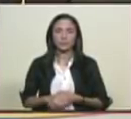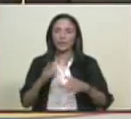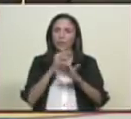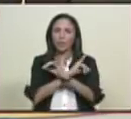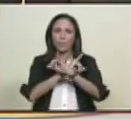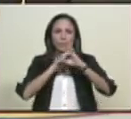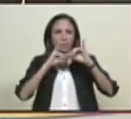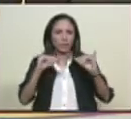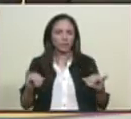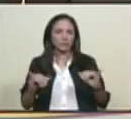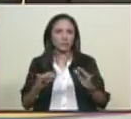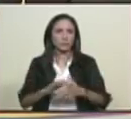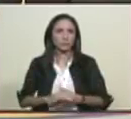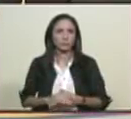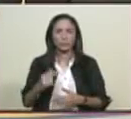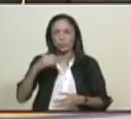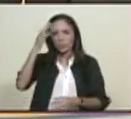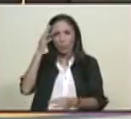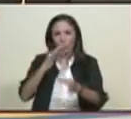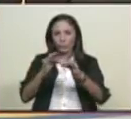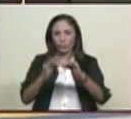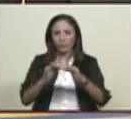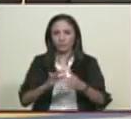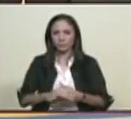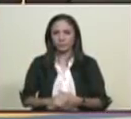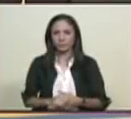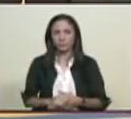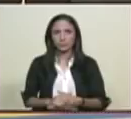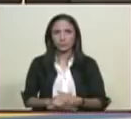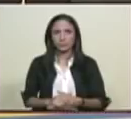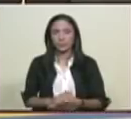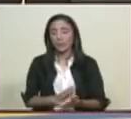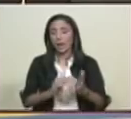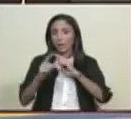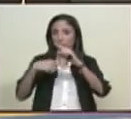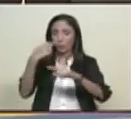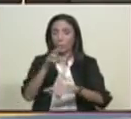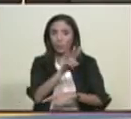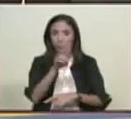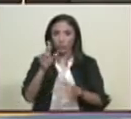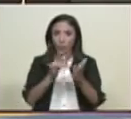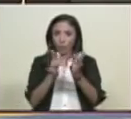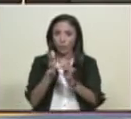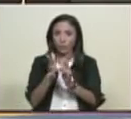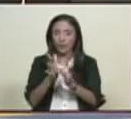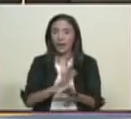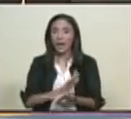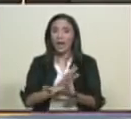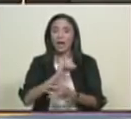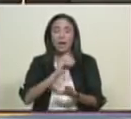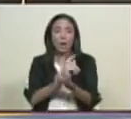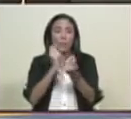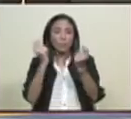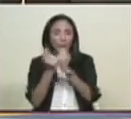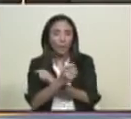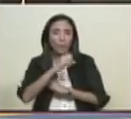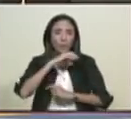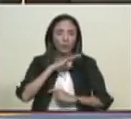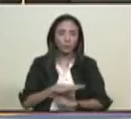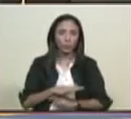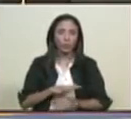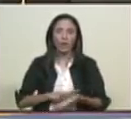independencia. Yo tengo fe absoluta que lo que viene después del 22 de abril es un tiempo de prosperidad